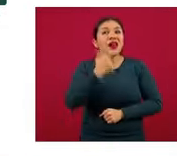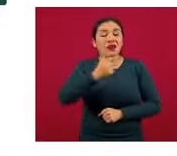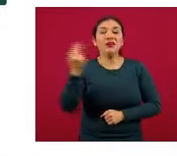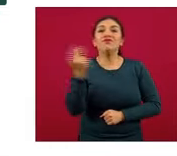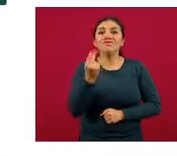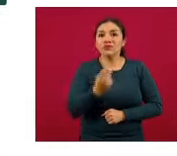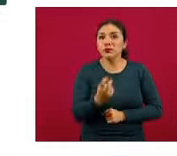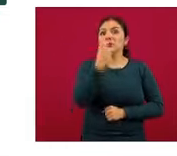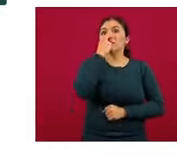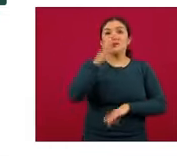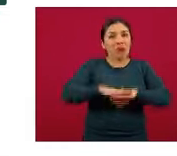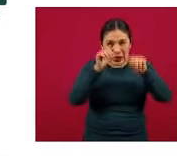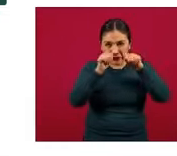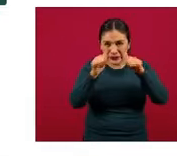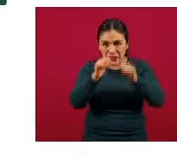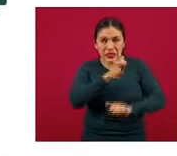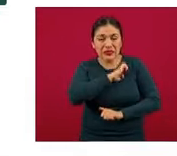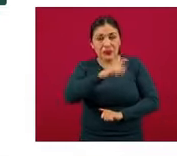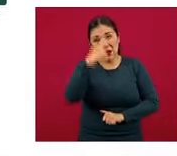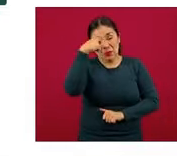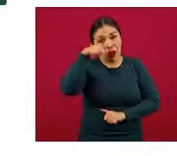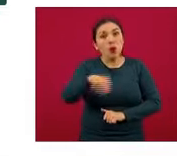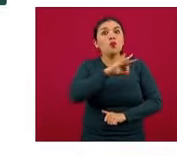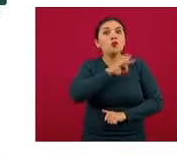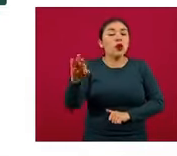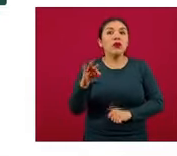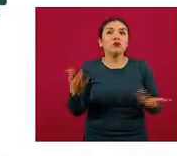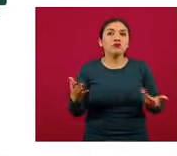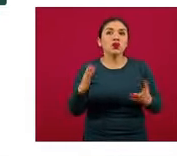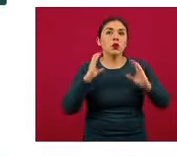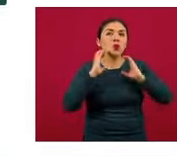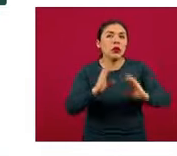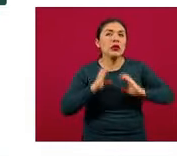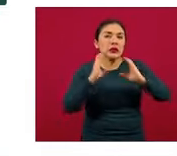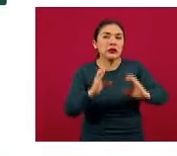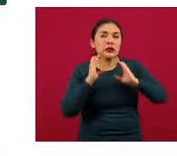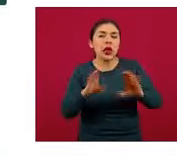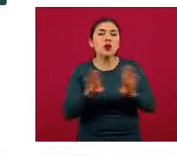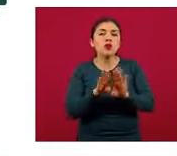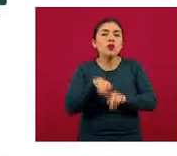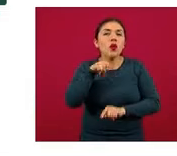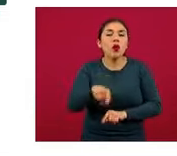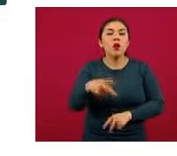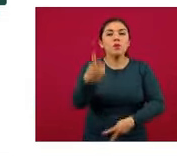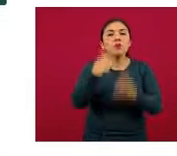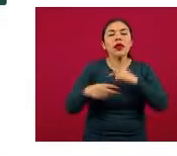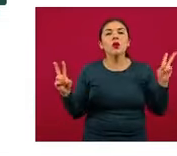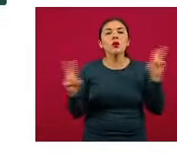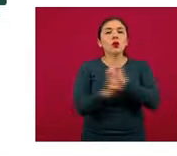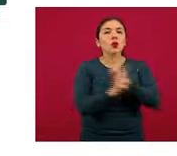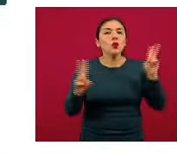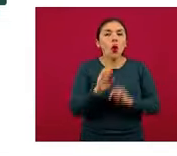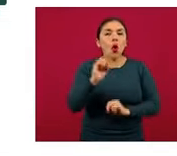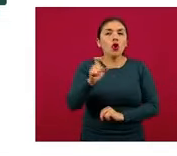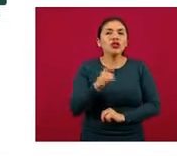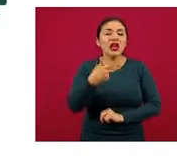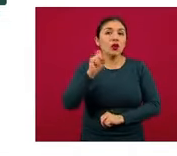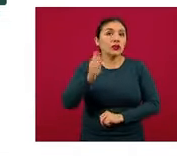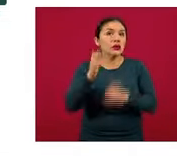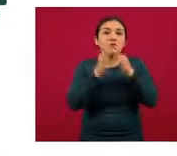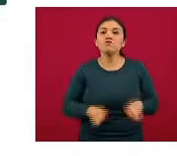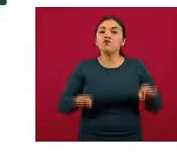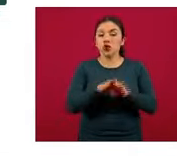esta atención especializada para poder en su momento mantener el intercambio de oxígeno, que es fundamental para